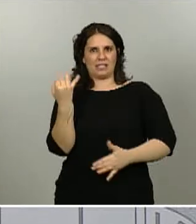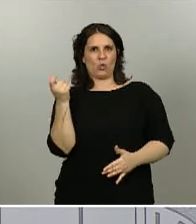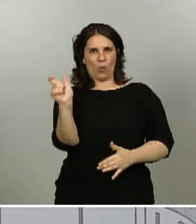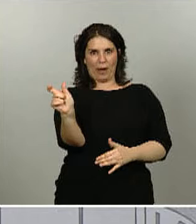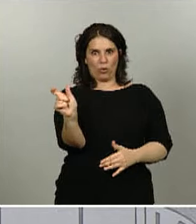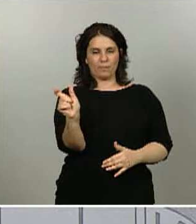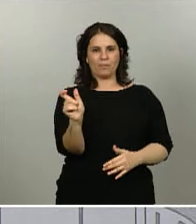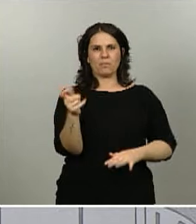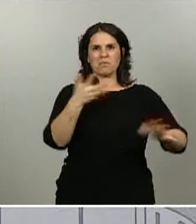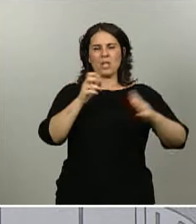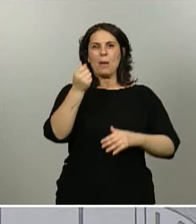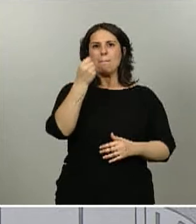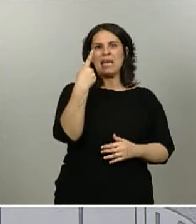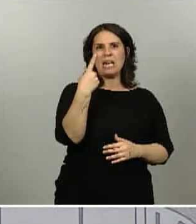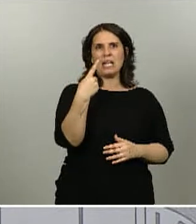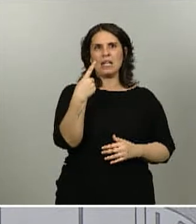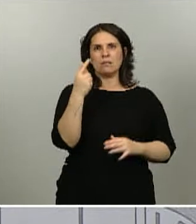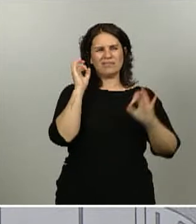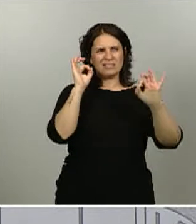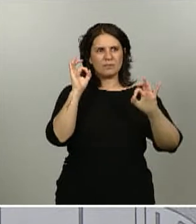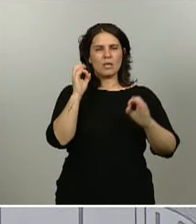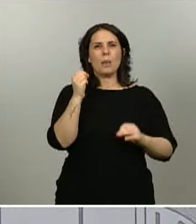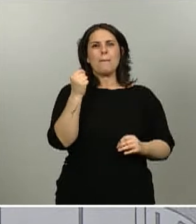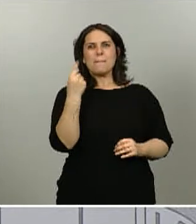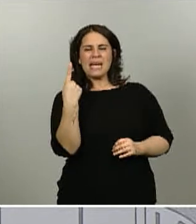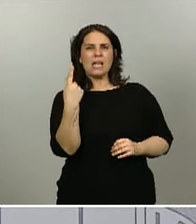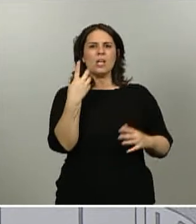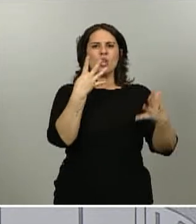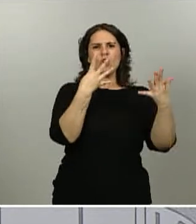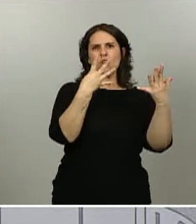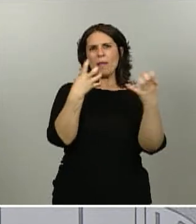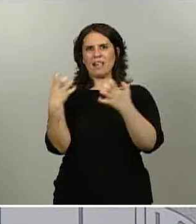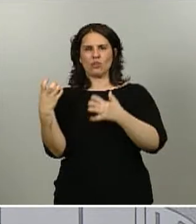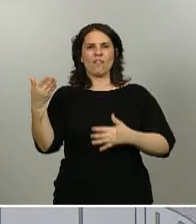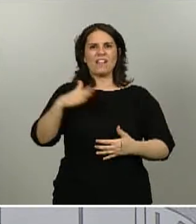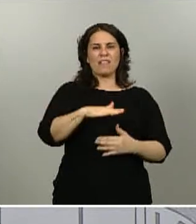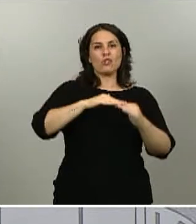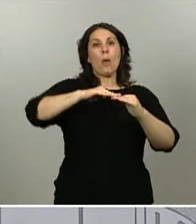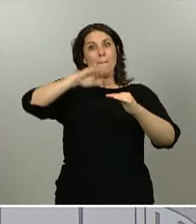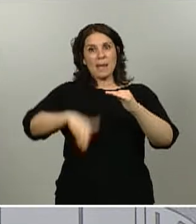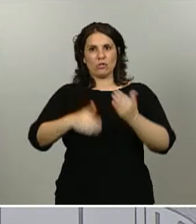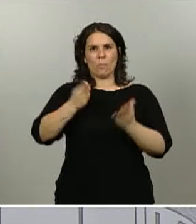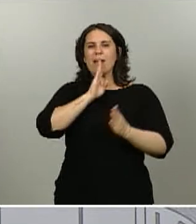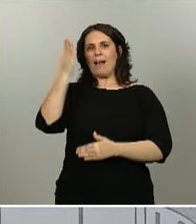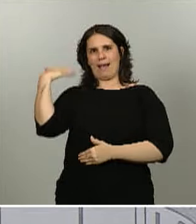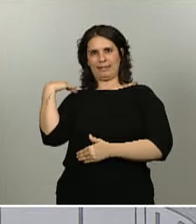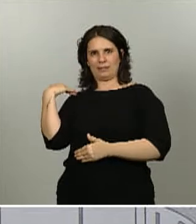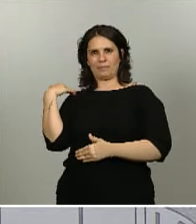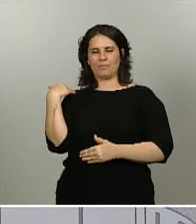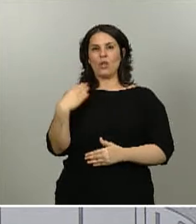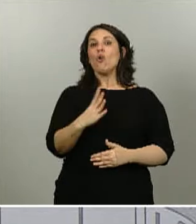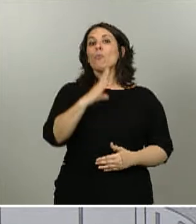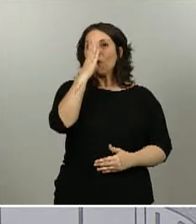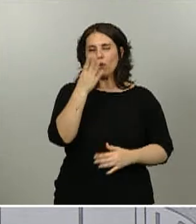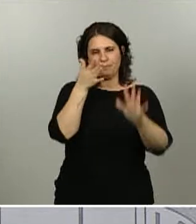de 1900, exactamente no, es de alrededor de 1900 fallecidos menos. Bien, esto se debe a diversos factores.